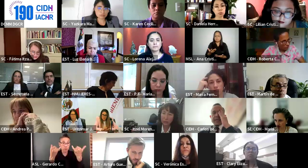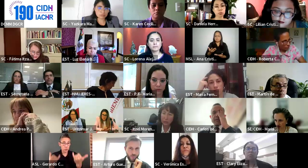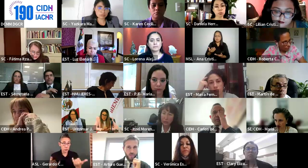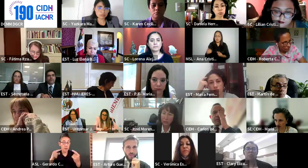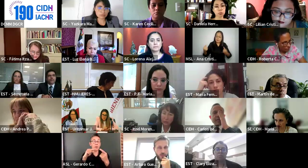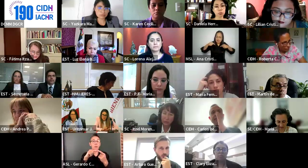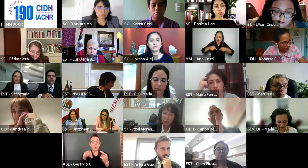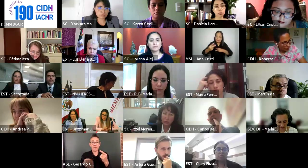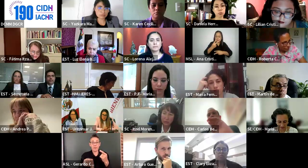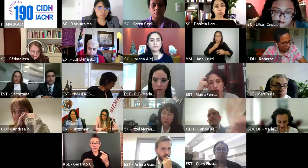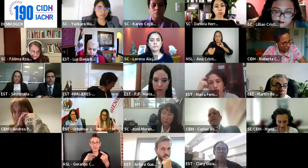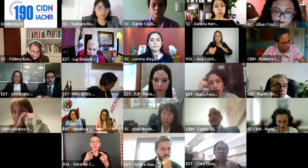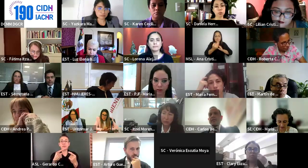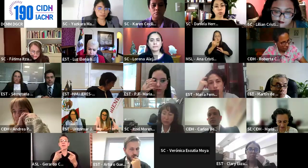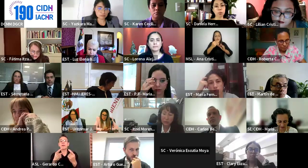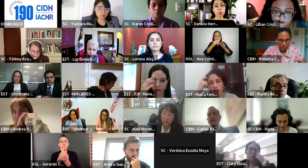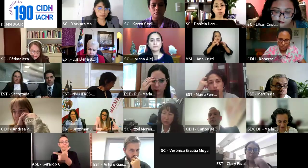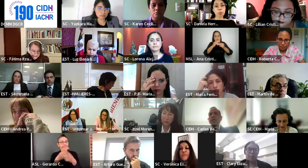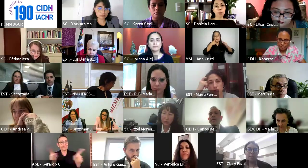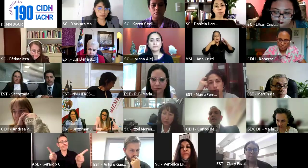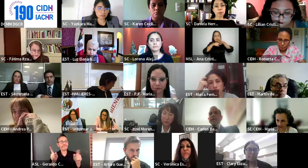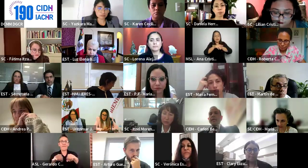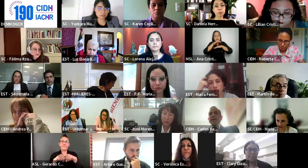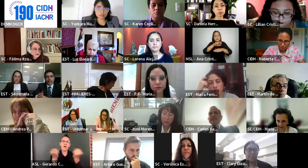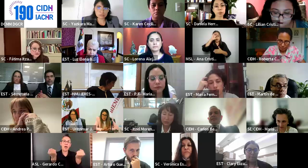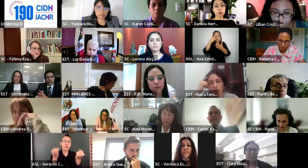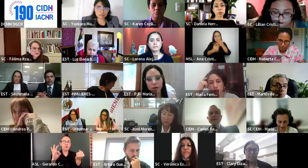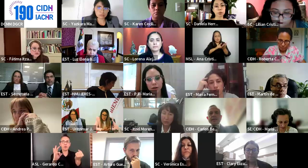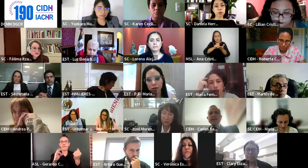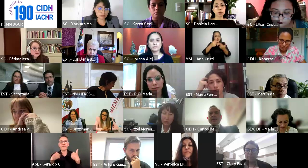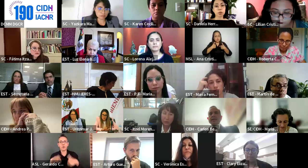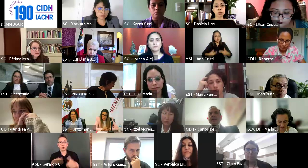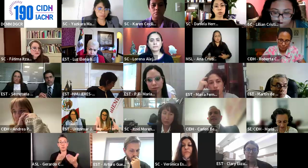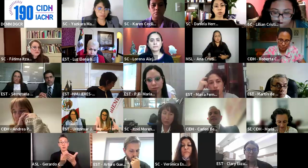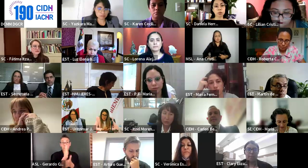Interamericana para denunciar estas violaciones de derechos humanos que parecen ser